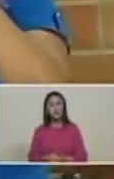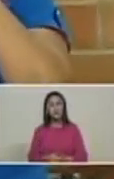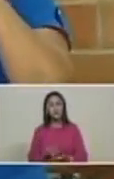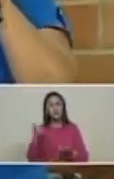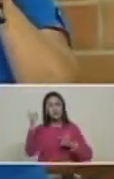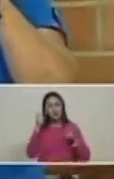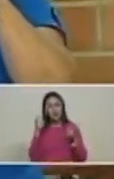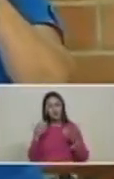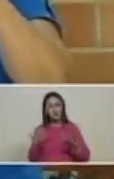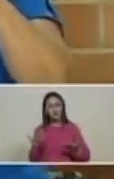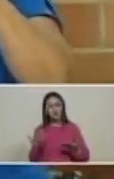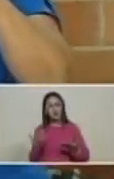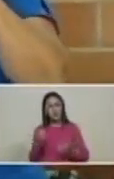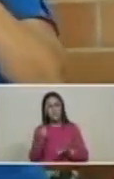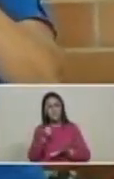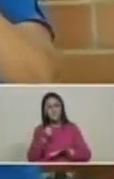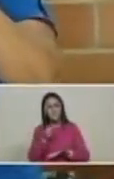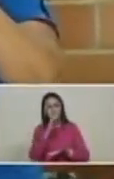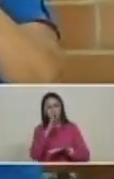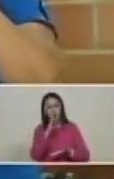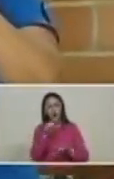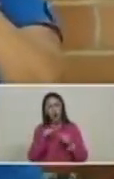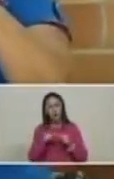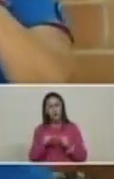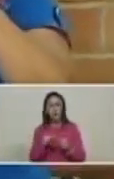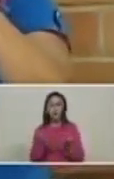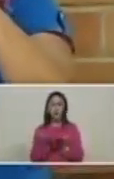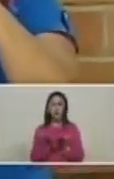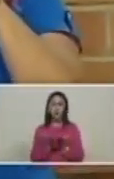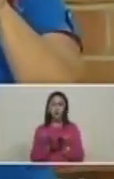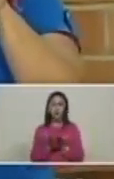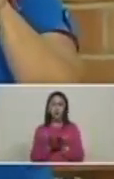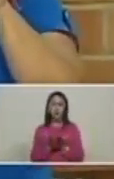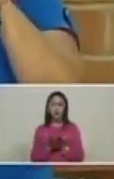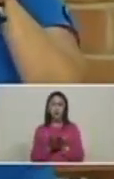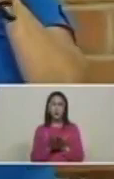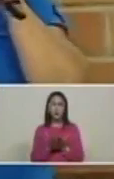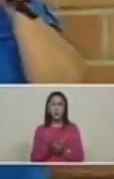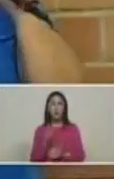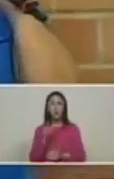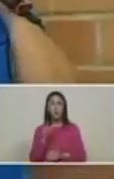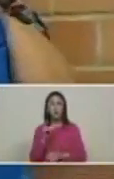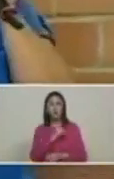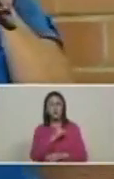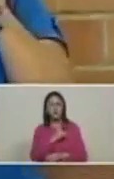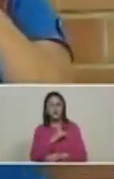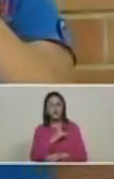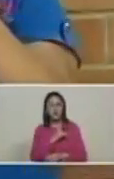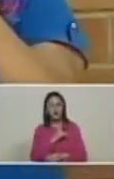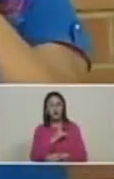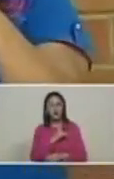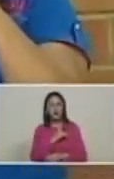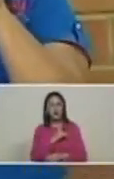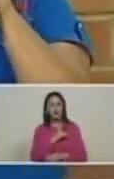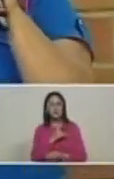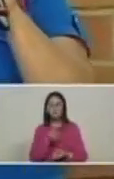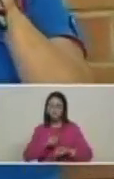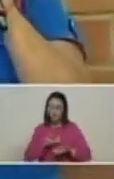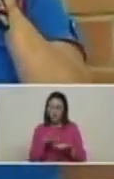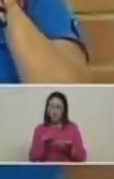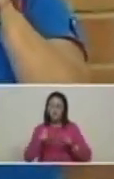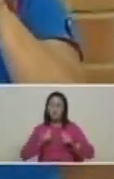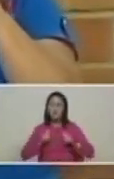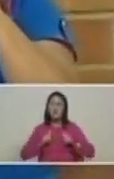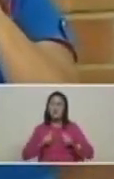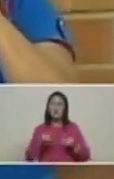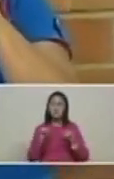le dio una beca para que continuara sus estudios en la UCA. Y hoy mire usted le está dando esperanza, vida a la